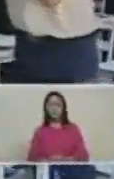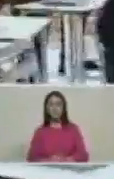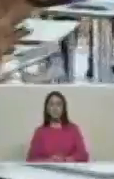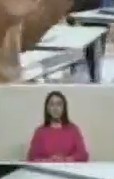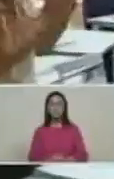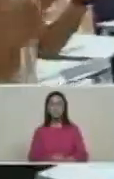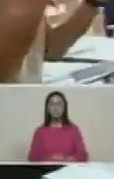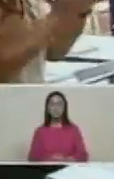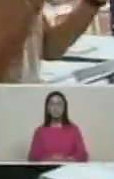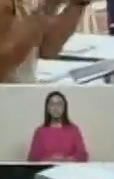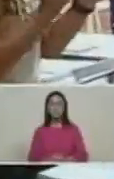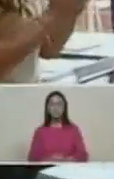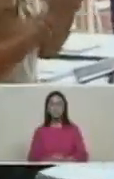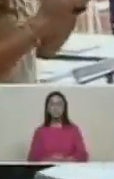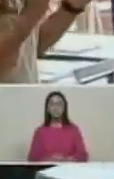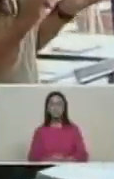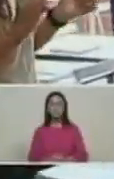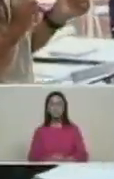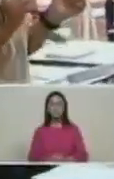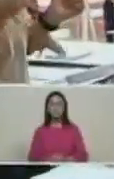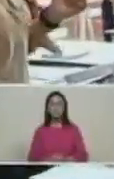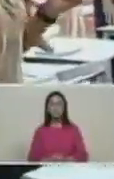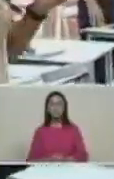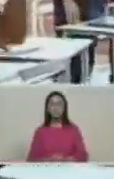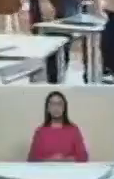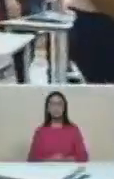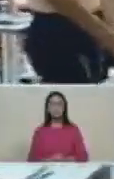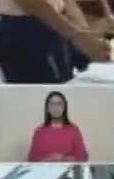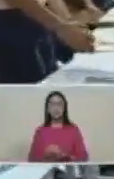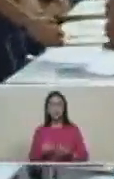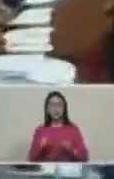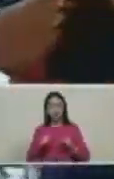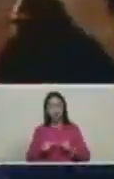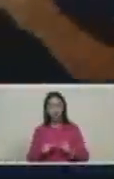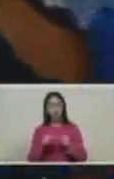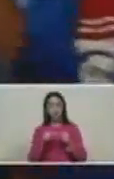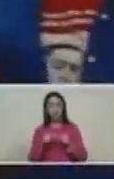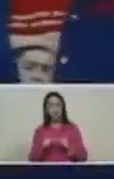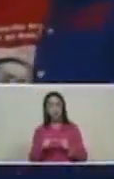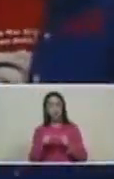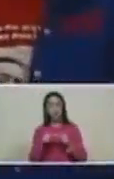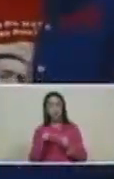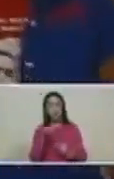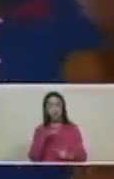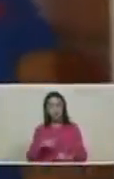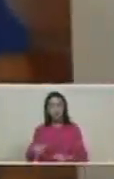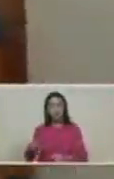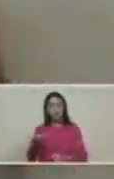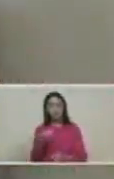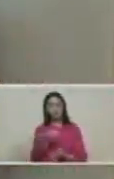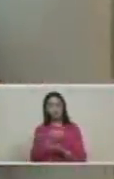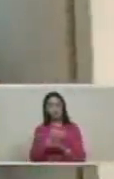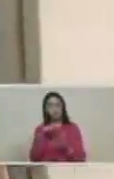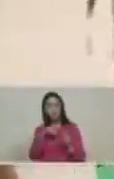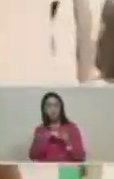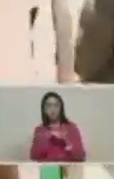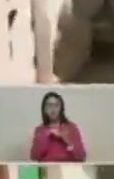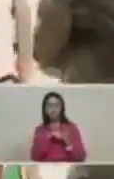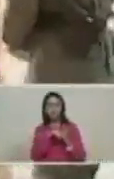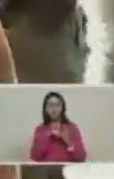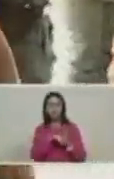¡Vamos, Nico! Bueno, nosotros vamos a continuar, mi comandante, recorriendo estas extraordinarias